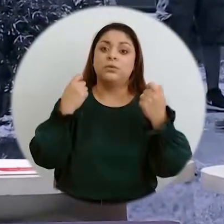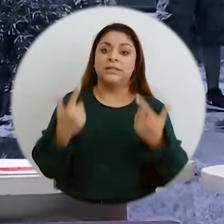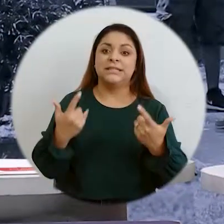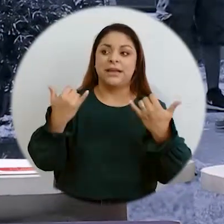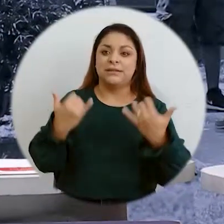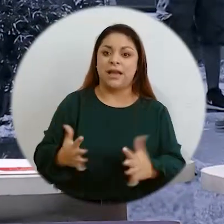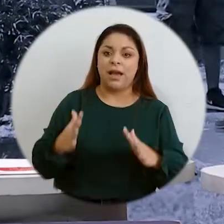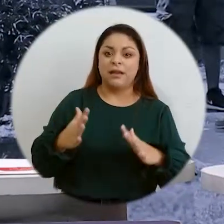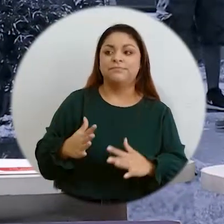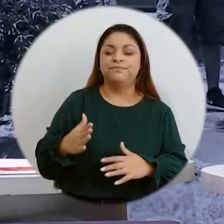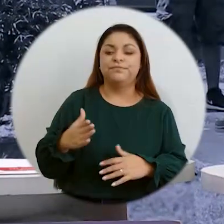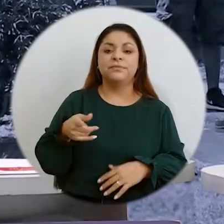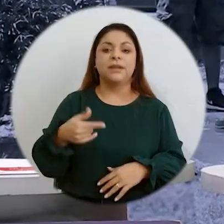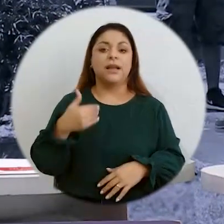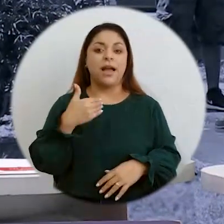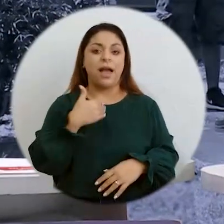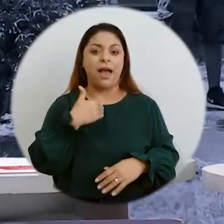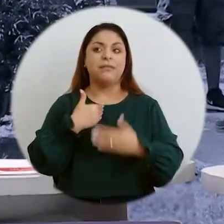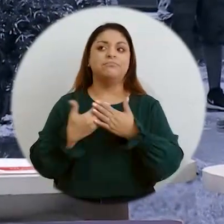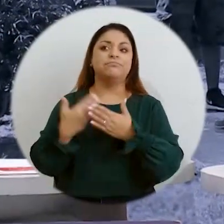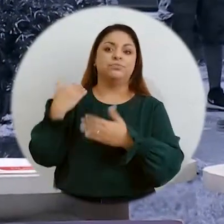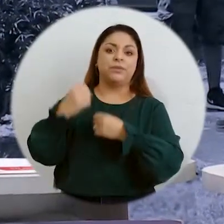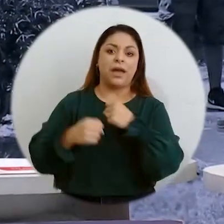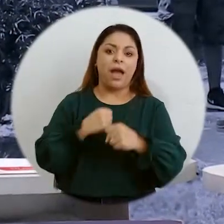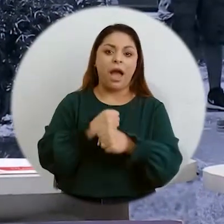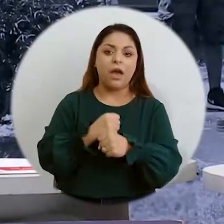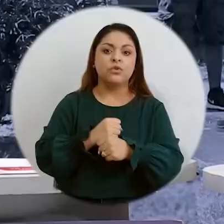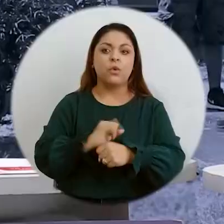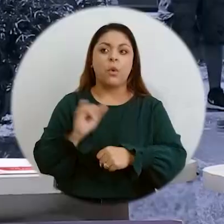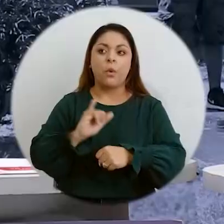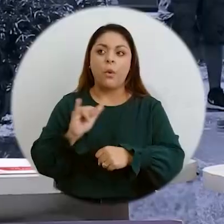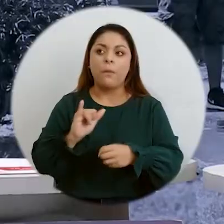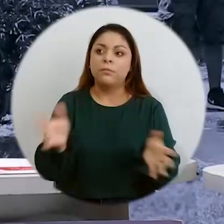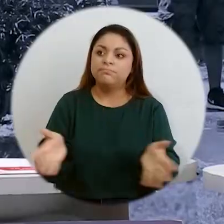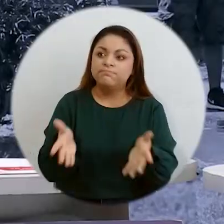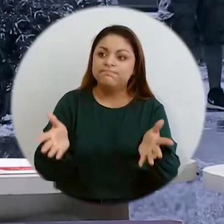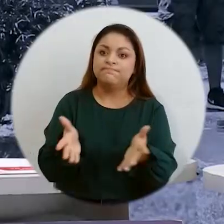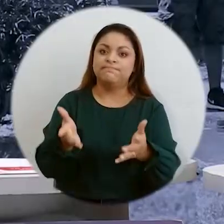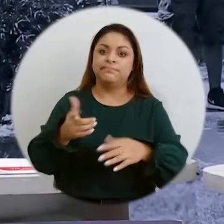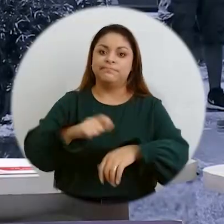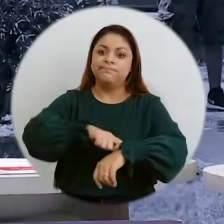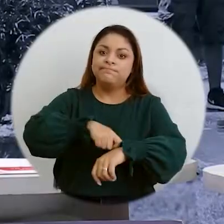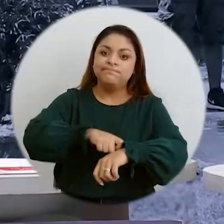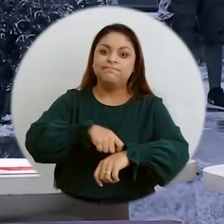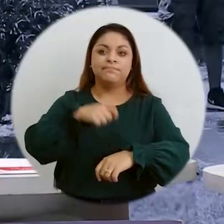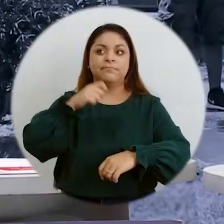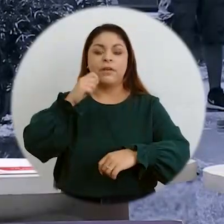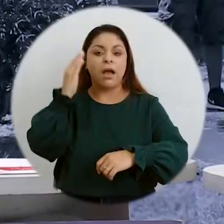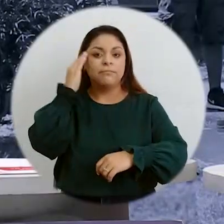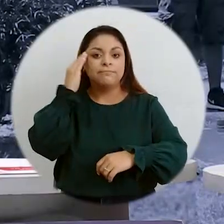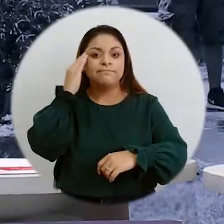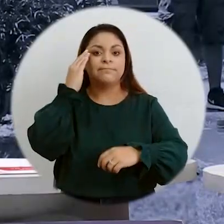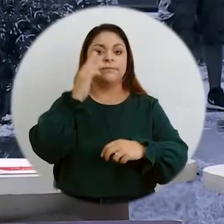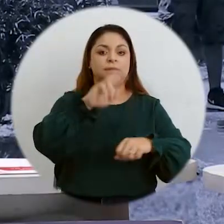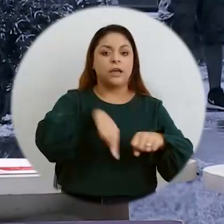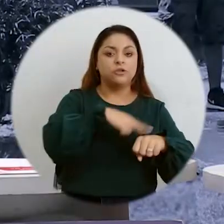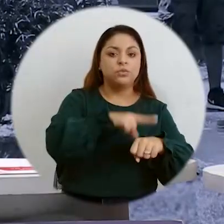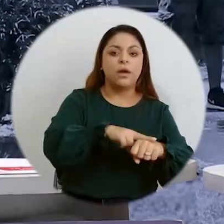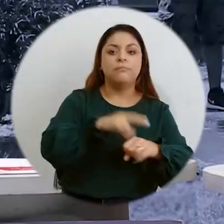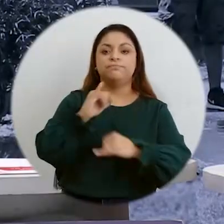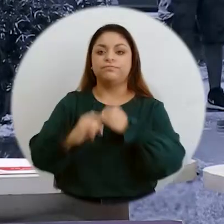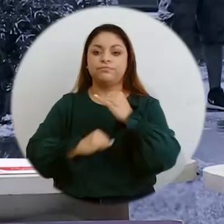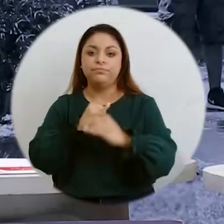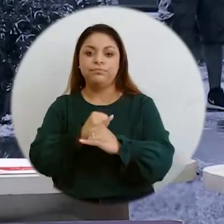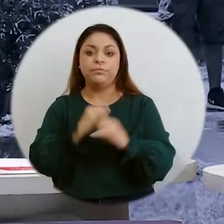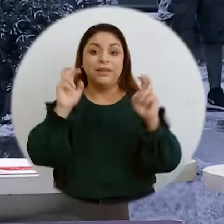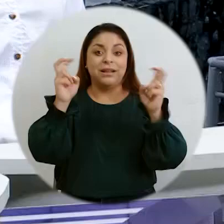mencionaron, ¿verdad? Desde hace varios años se ha despertado una conciencia nacional e internacional sobre el tema, y se han